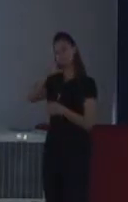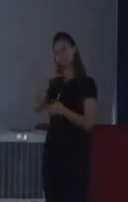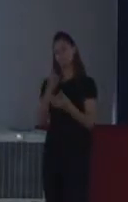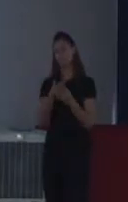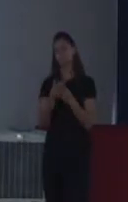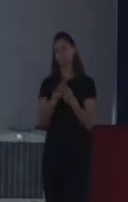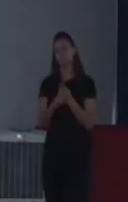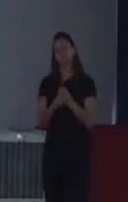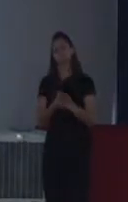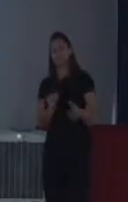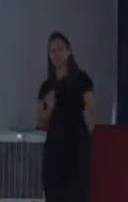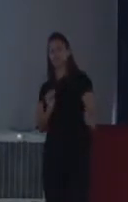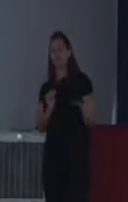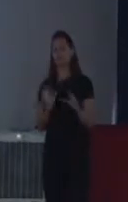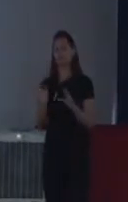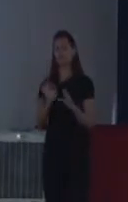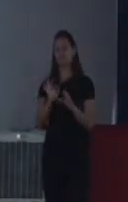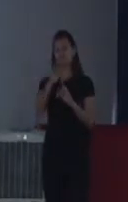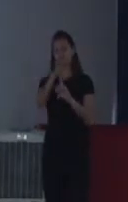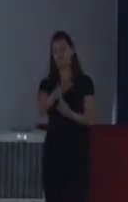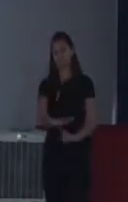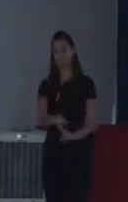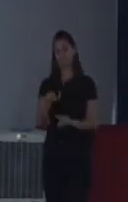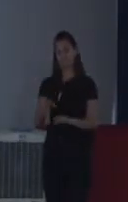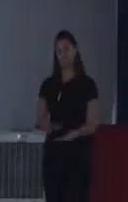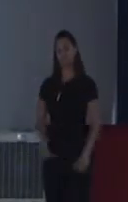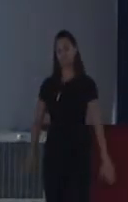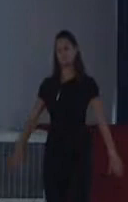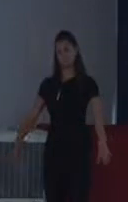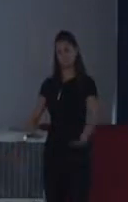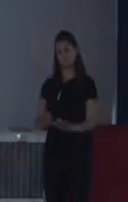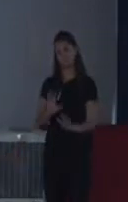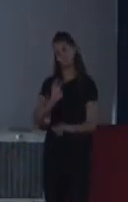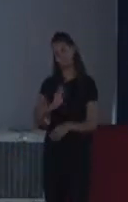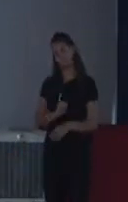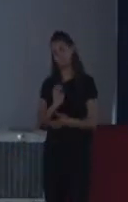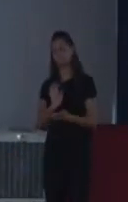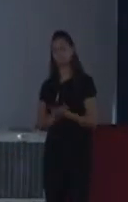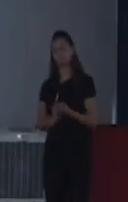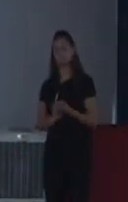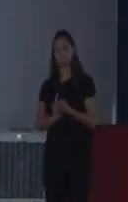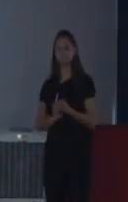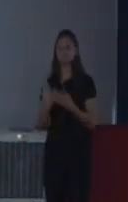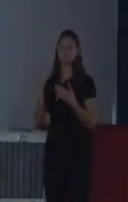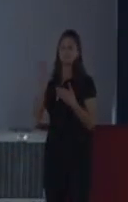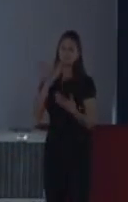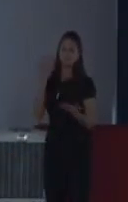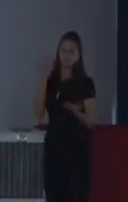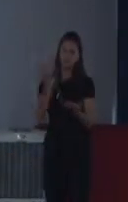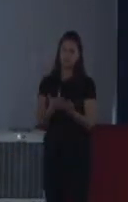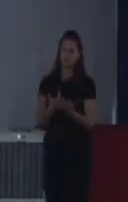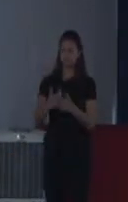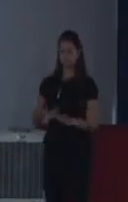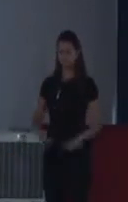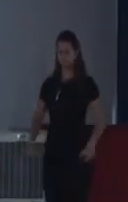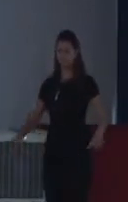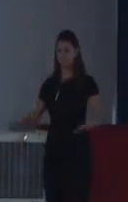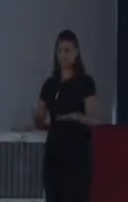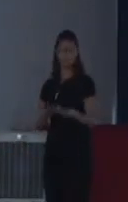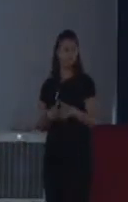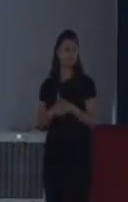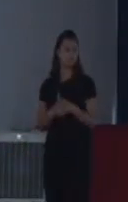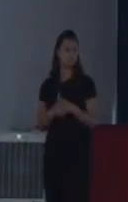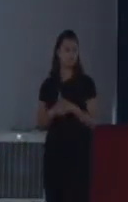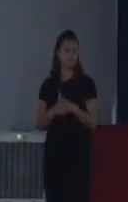excluidas y discriminadas que tenemos pues en nuestro territorio desafortunadamente. Les agradezco por este